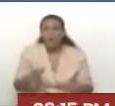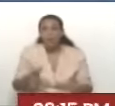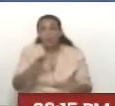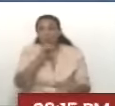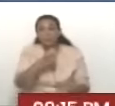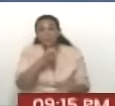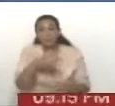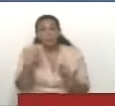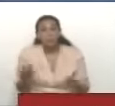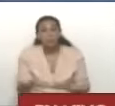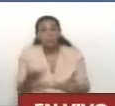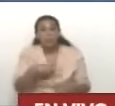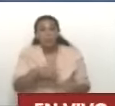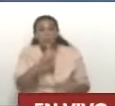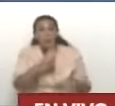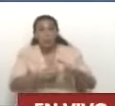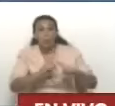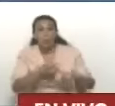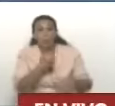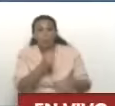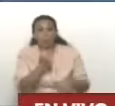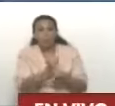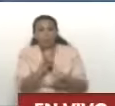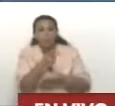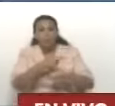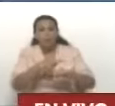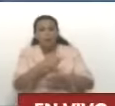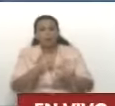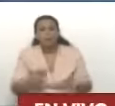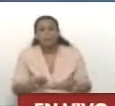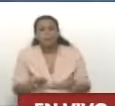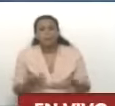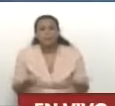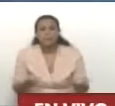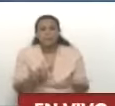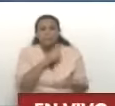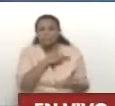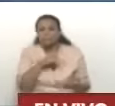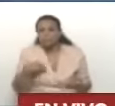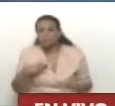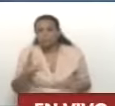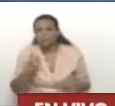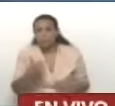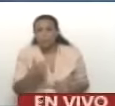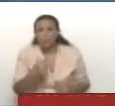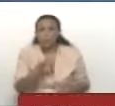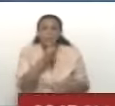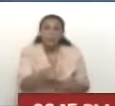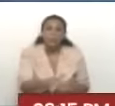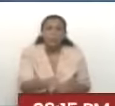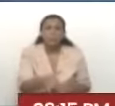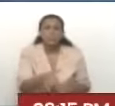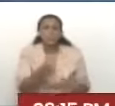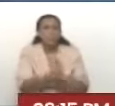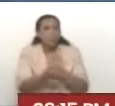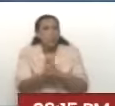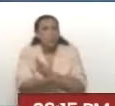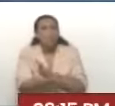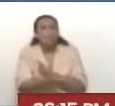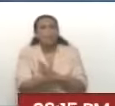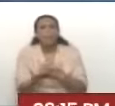reporte del 1x10 del buen gobierno, el cual nosotros hicimos la denuncia y hemos